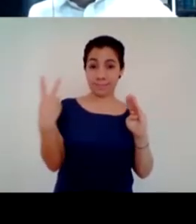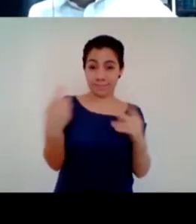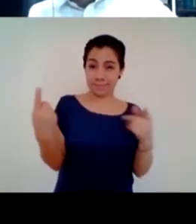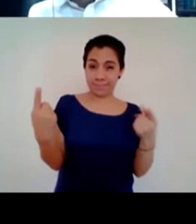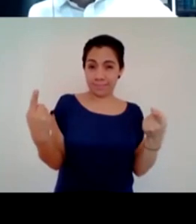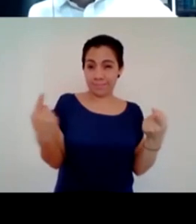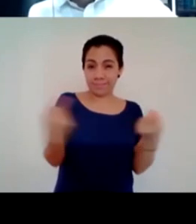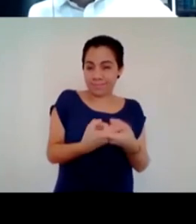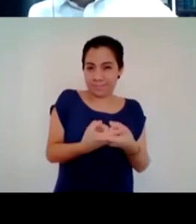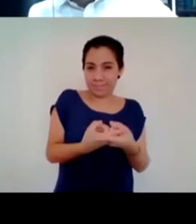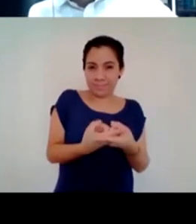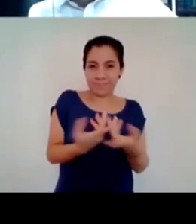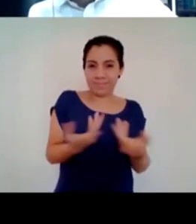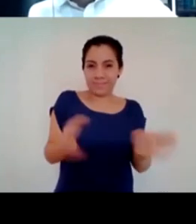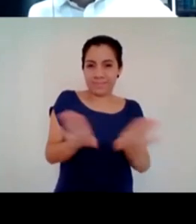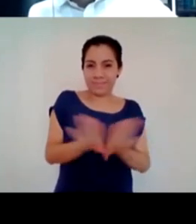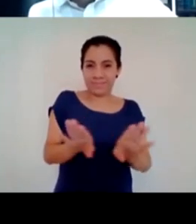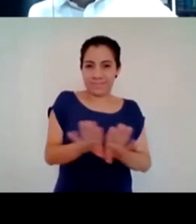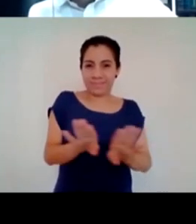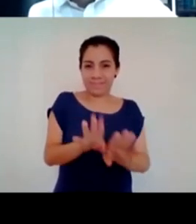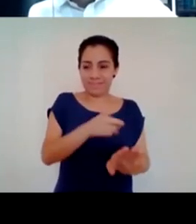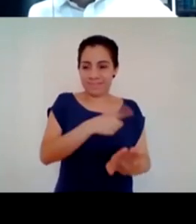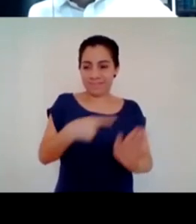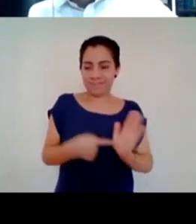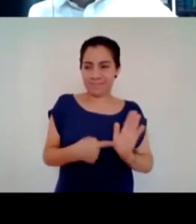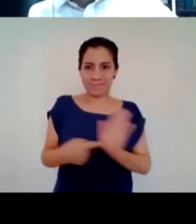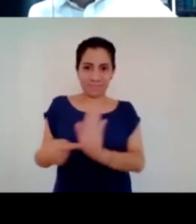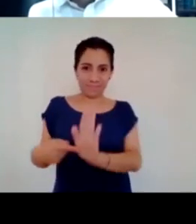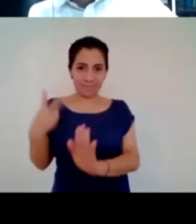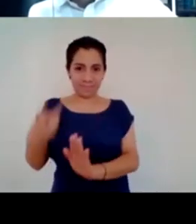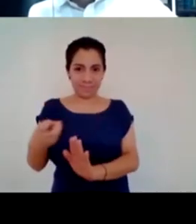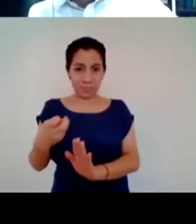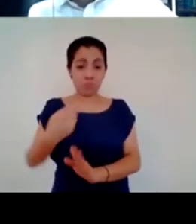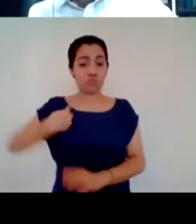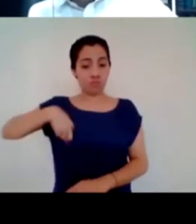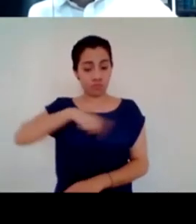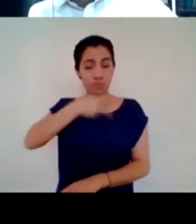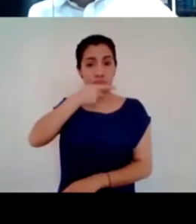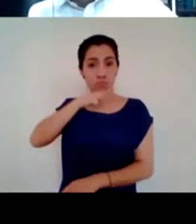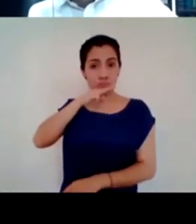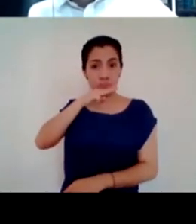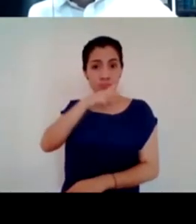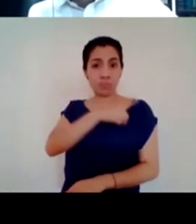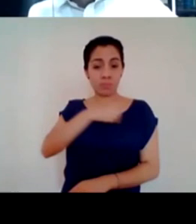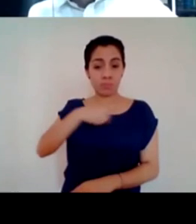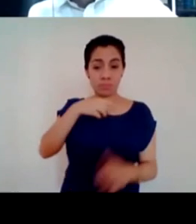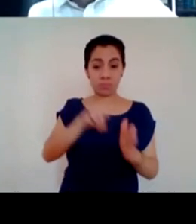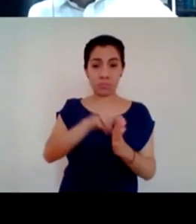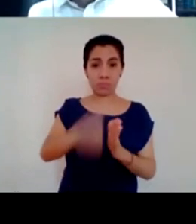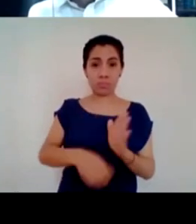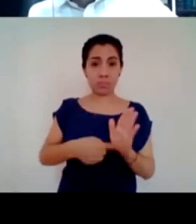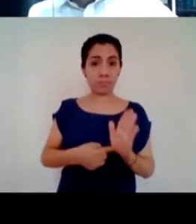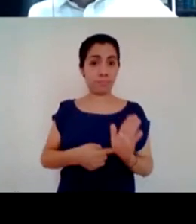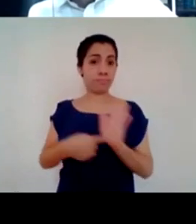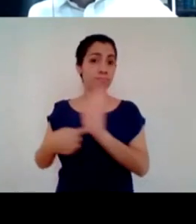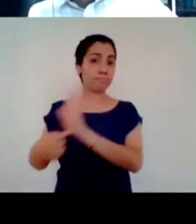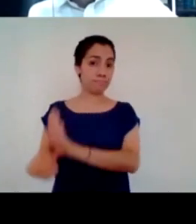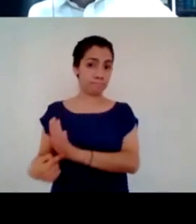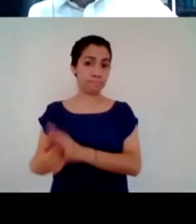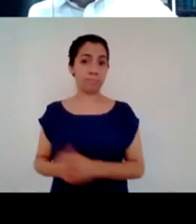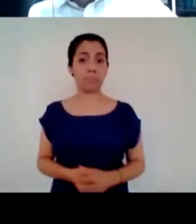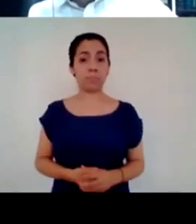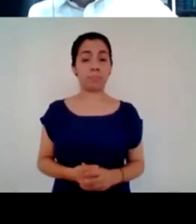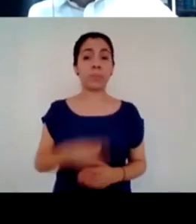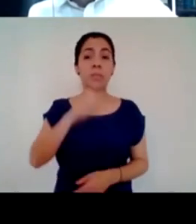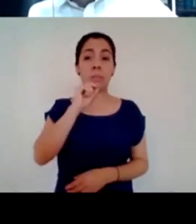muy honestos. Tenemos que poder pregonar con el ejemplo, eso lo quiero volver a repetir. Otra muy importante, en